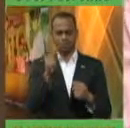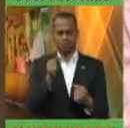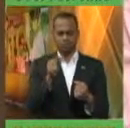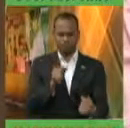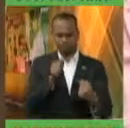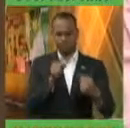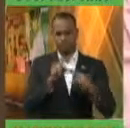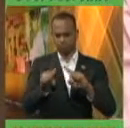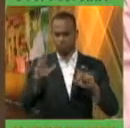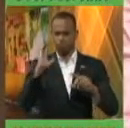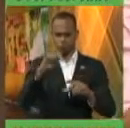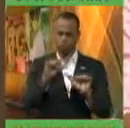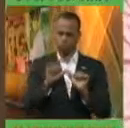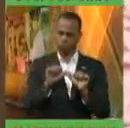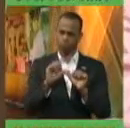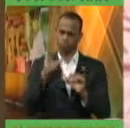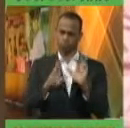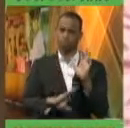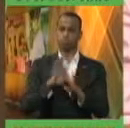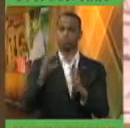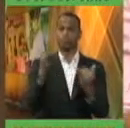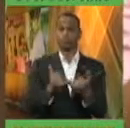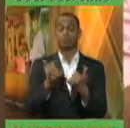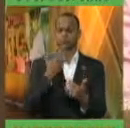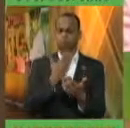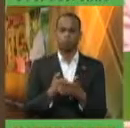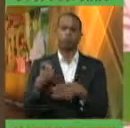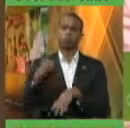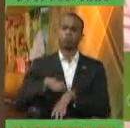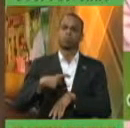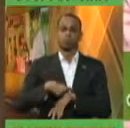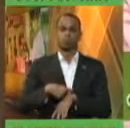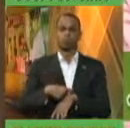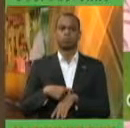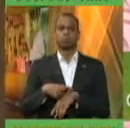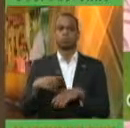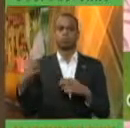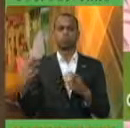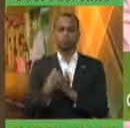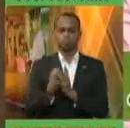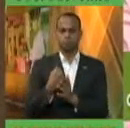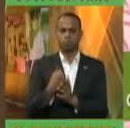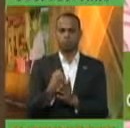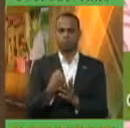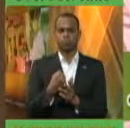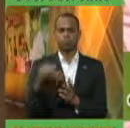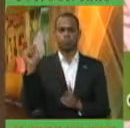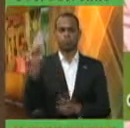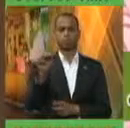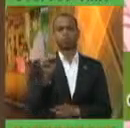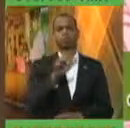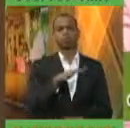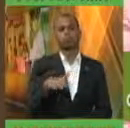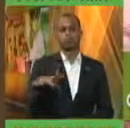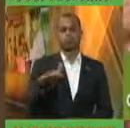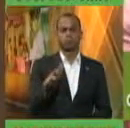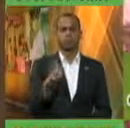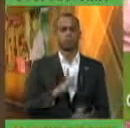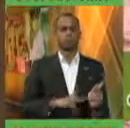y pienso que es un buen momento ahora es un buen momento para que los munícipes